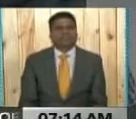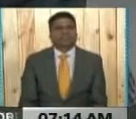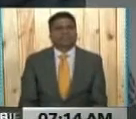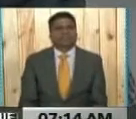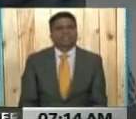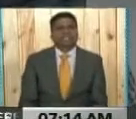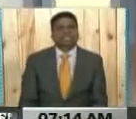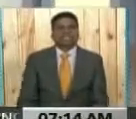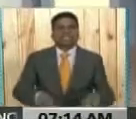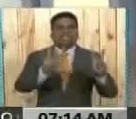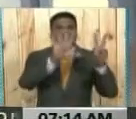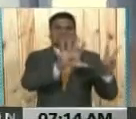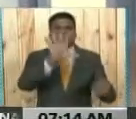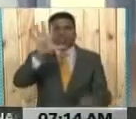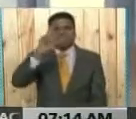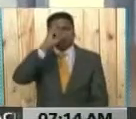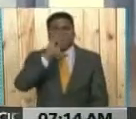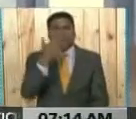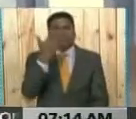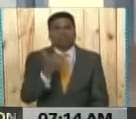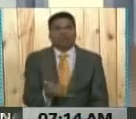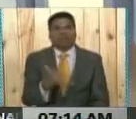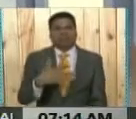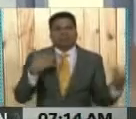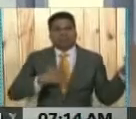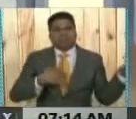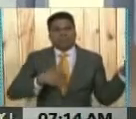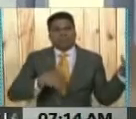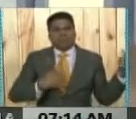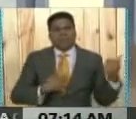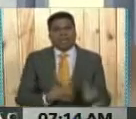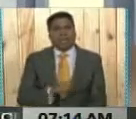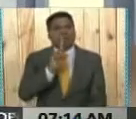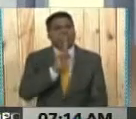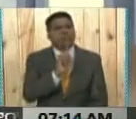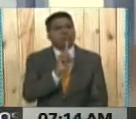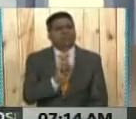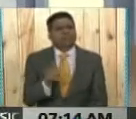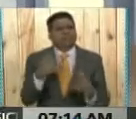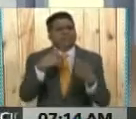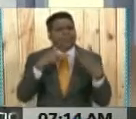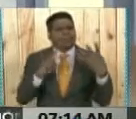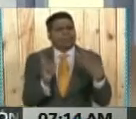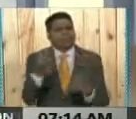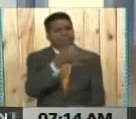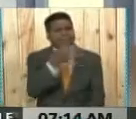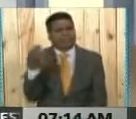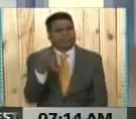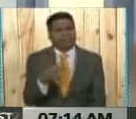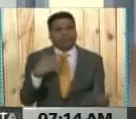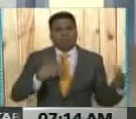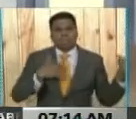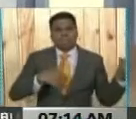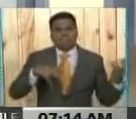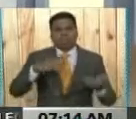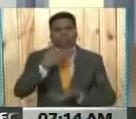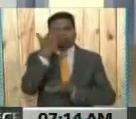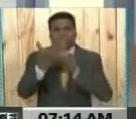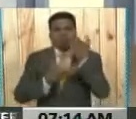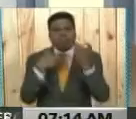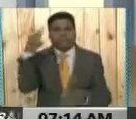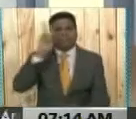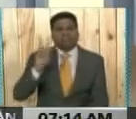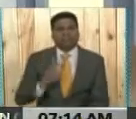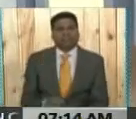75 años hoy el padre cantor Ali Primera. Yo creo que uno de los casos más excepcionales de la música venezolana, porque